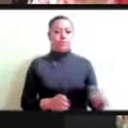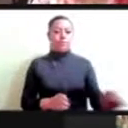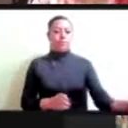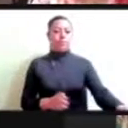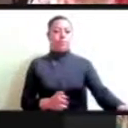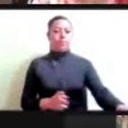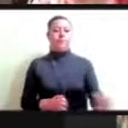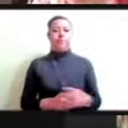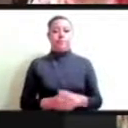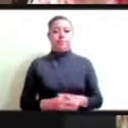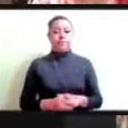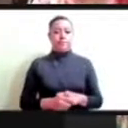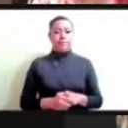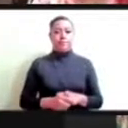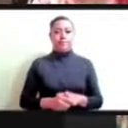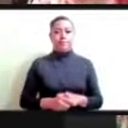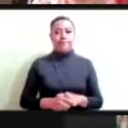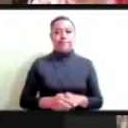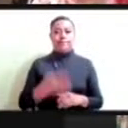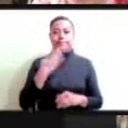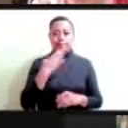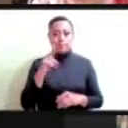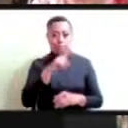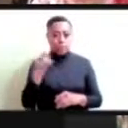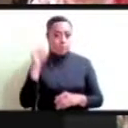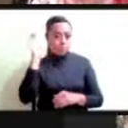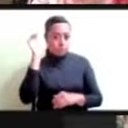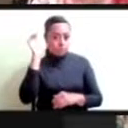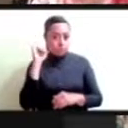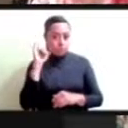De acuerdo. ¿Sí me escuchan? Sí, ¿verdad?